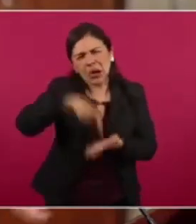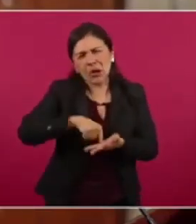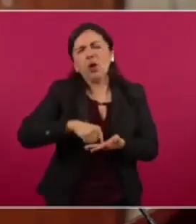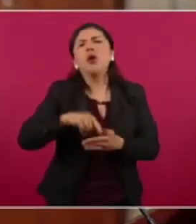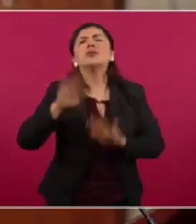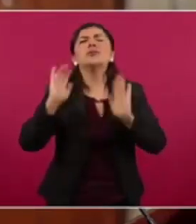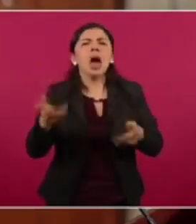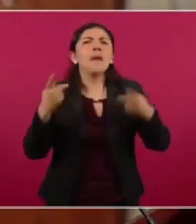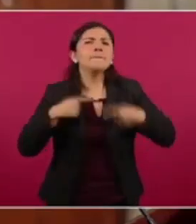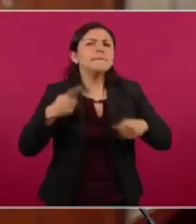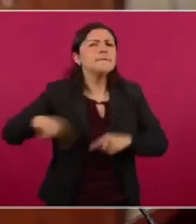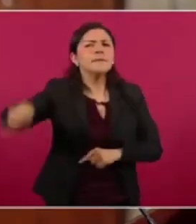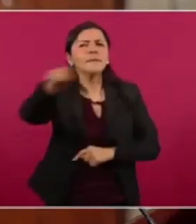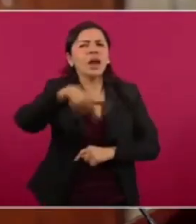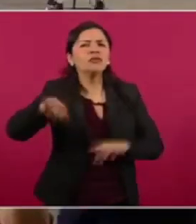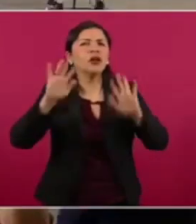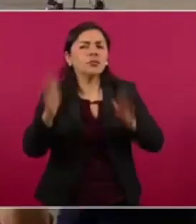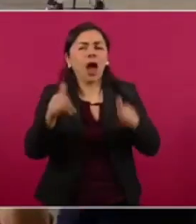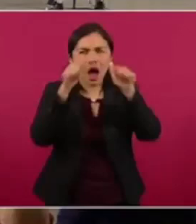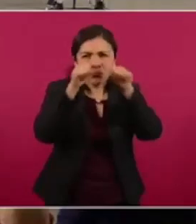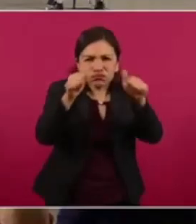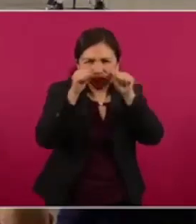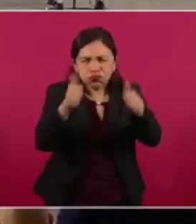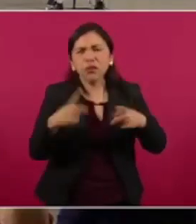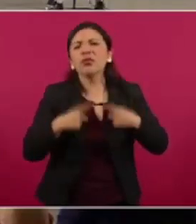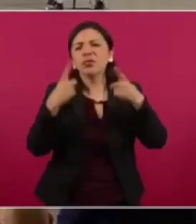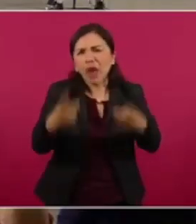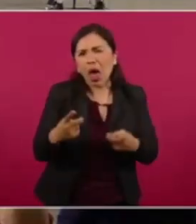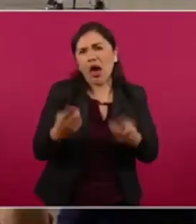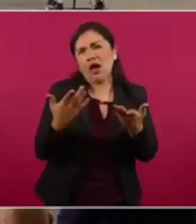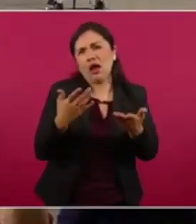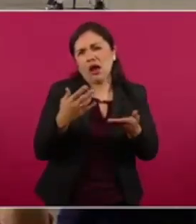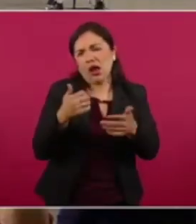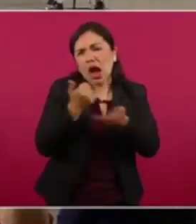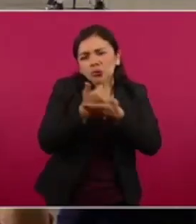gente está siendo atendida, se está avanzando.